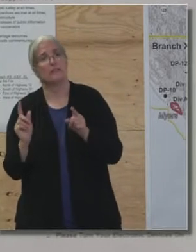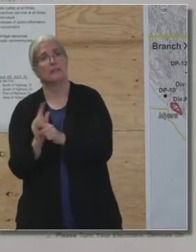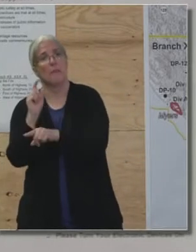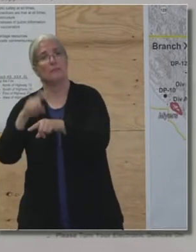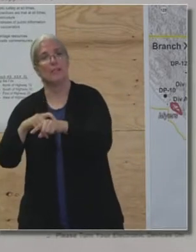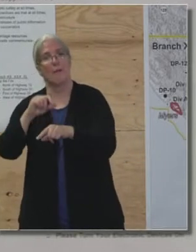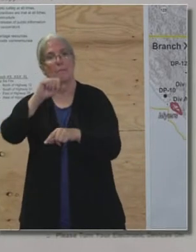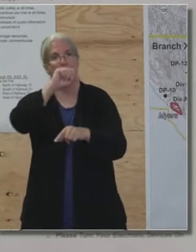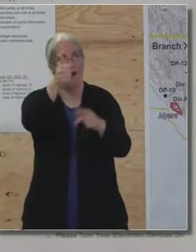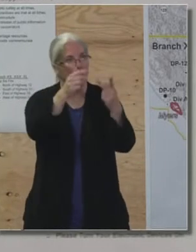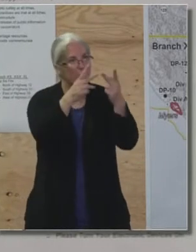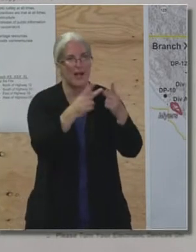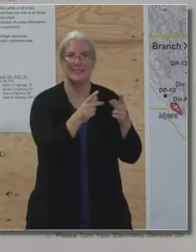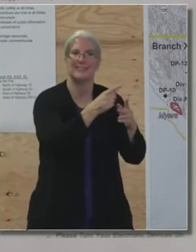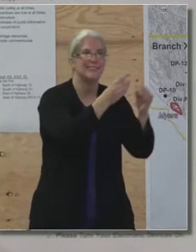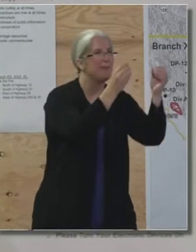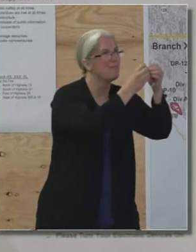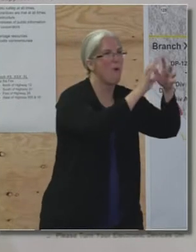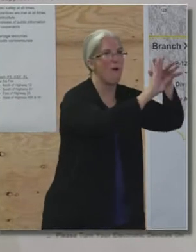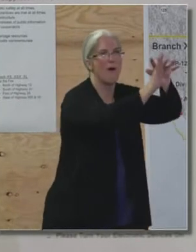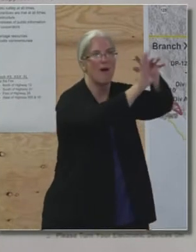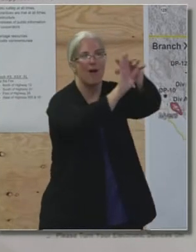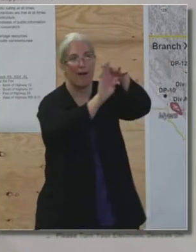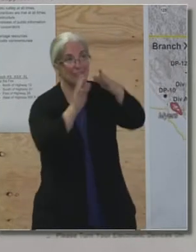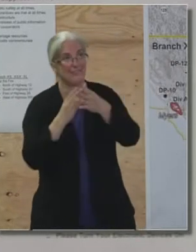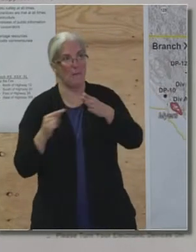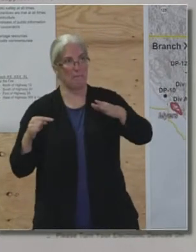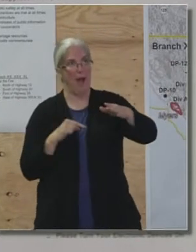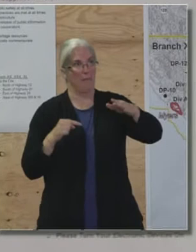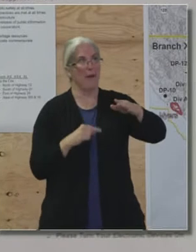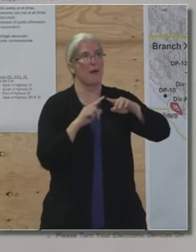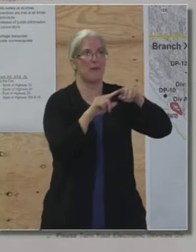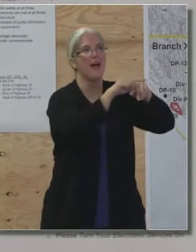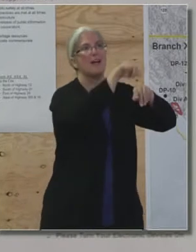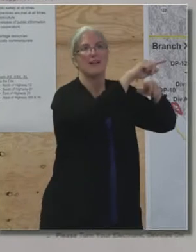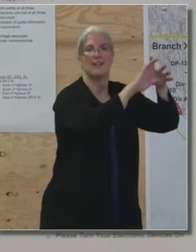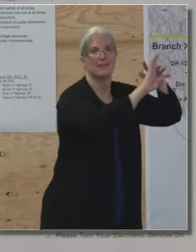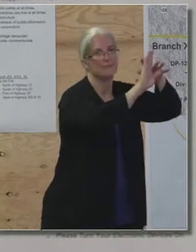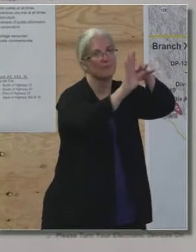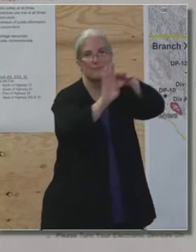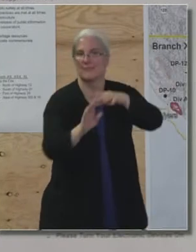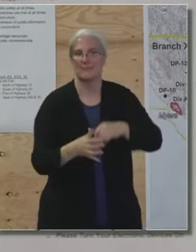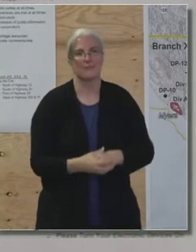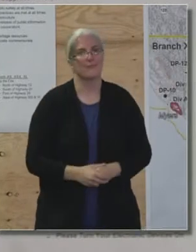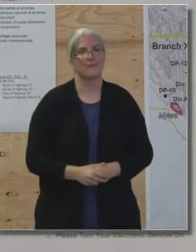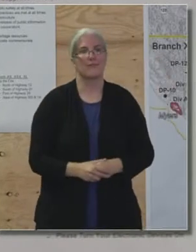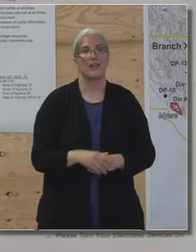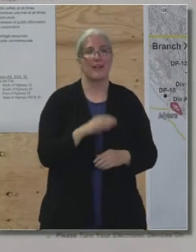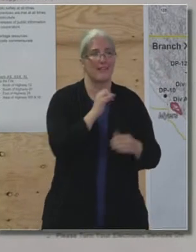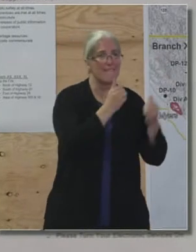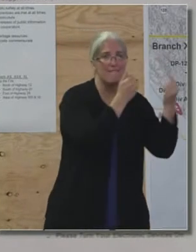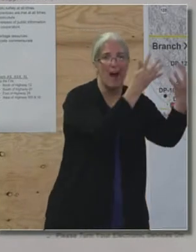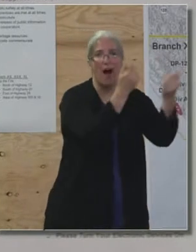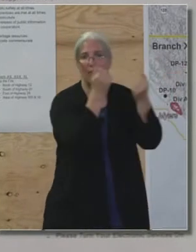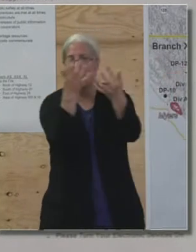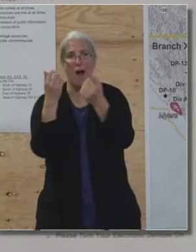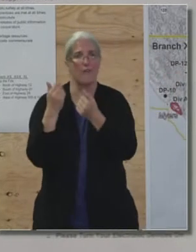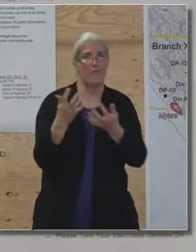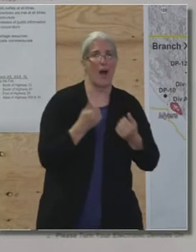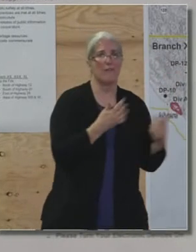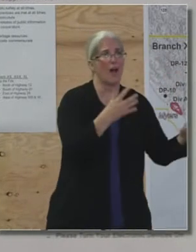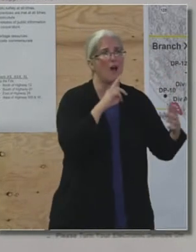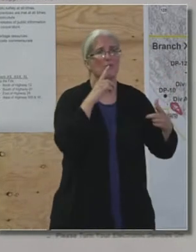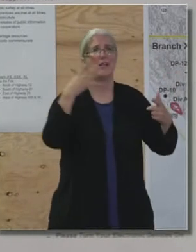de agregar más evacuaciones y es algo que normalmente no hacemos estamos tan esparcidos en un área geográfica tan amplia que tenemos